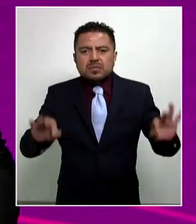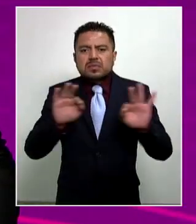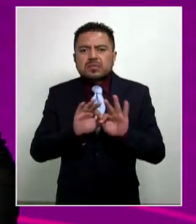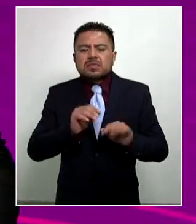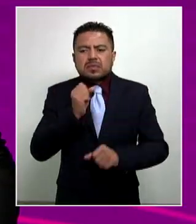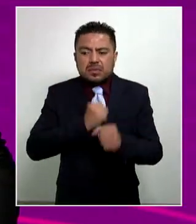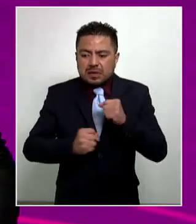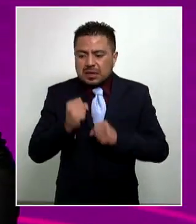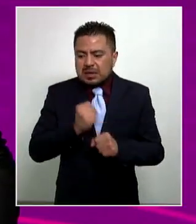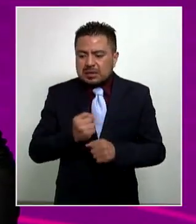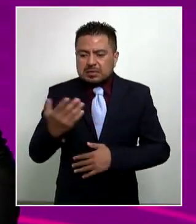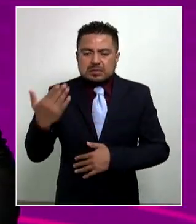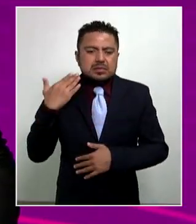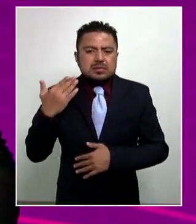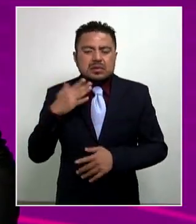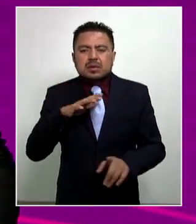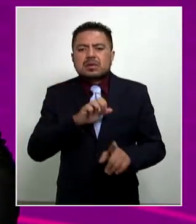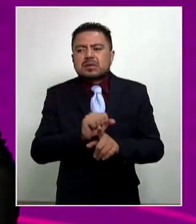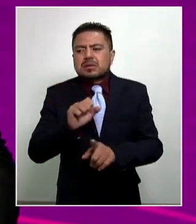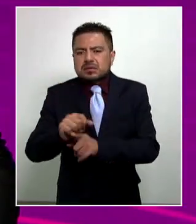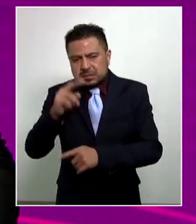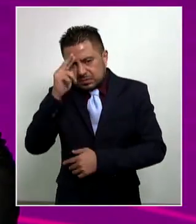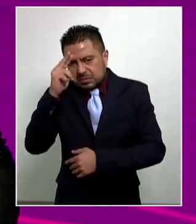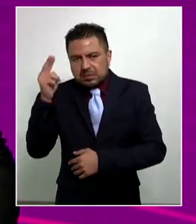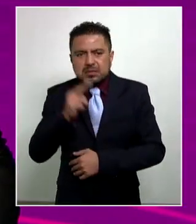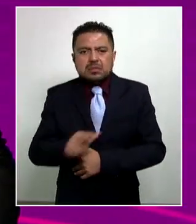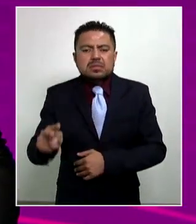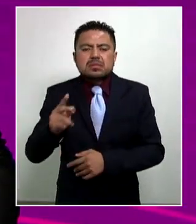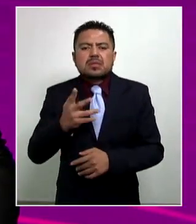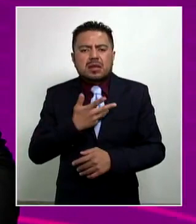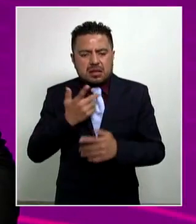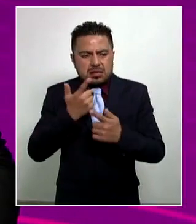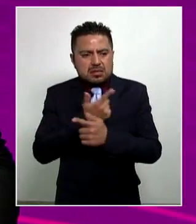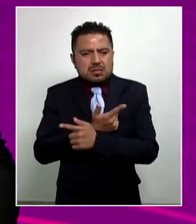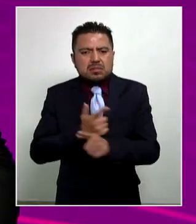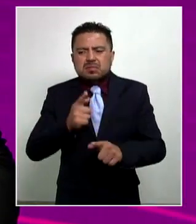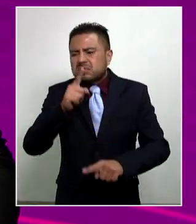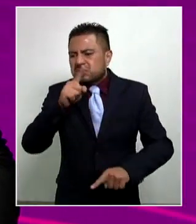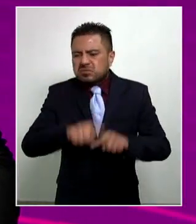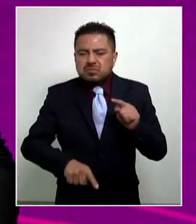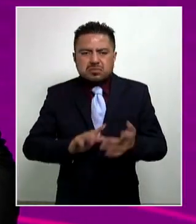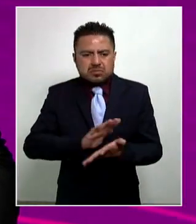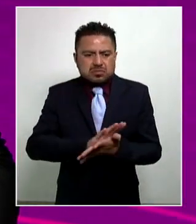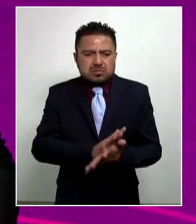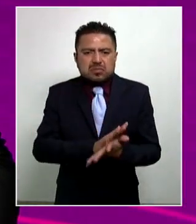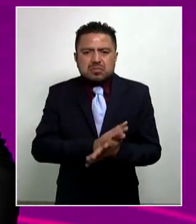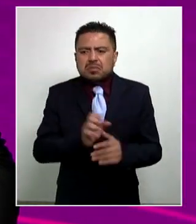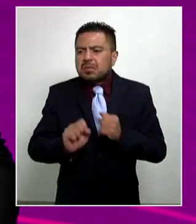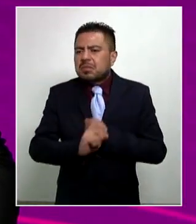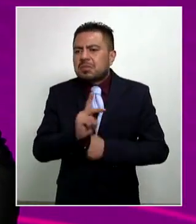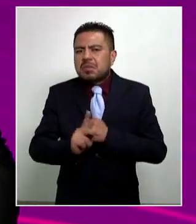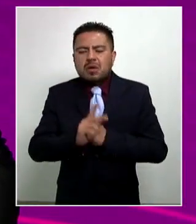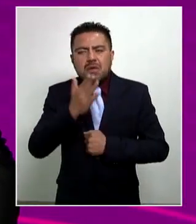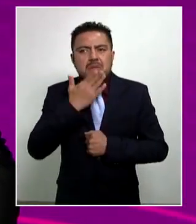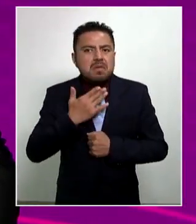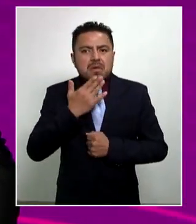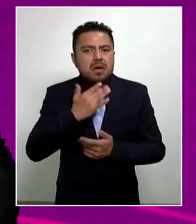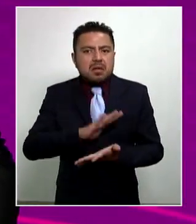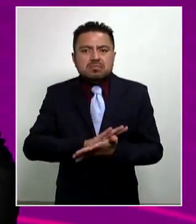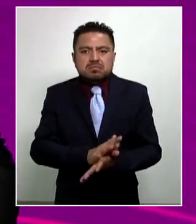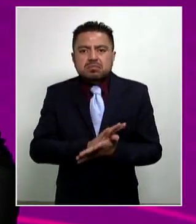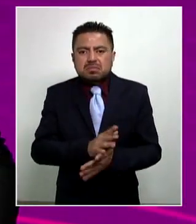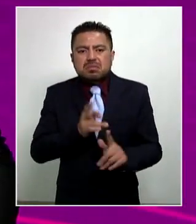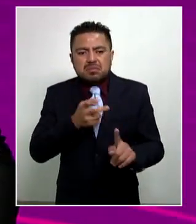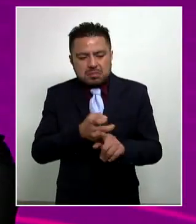unos años se consideraba que México era un país que había librado el racismo, que en este país no existía